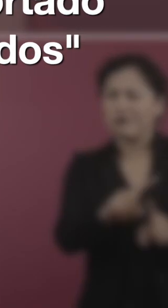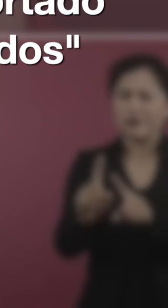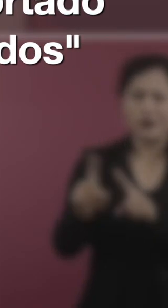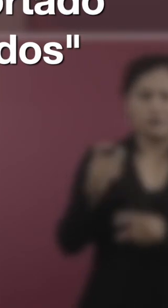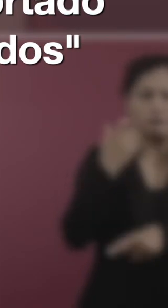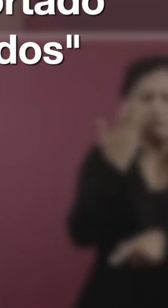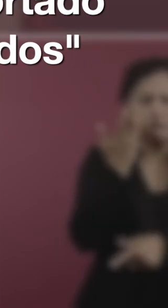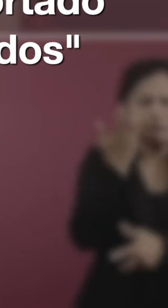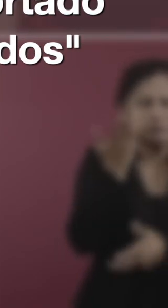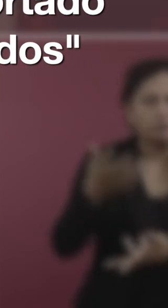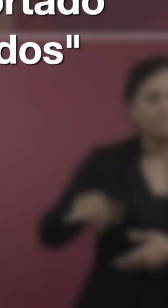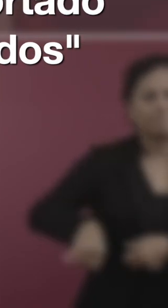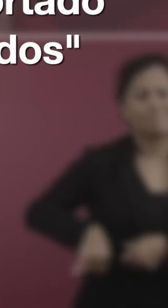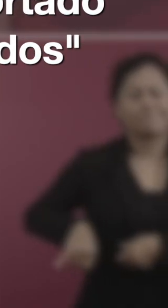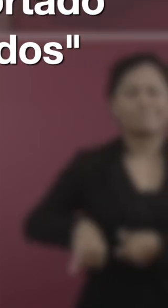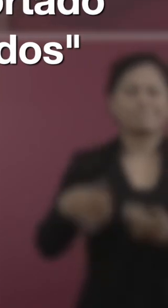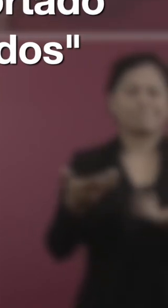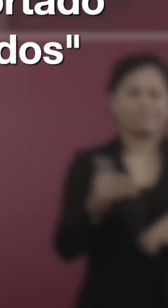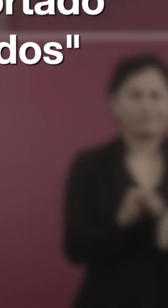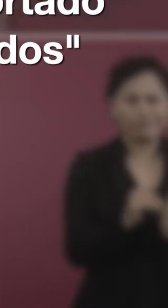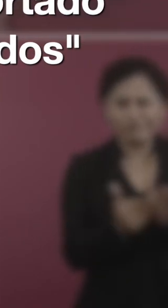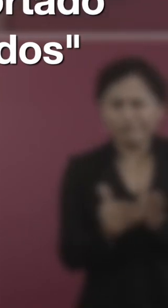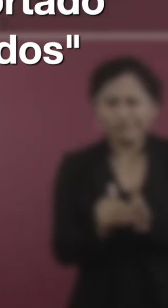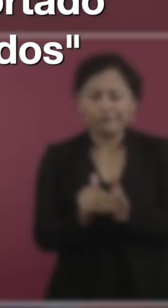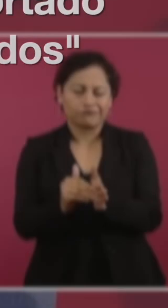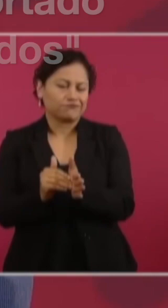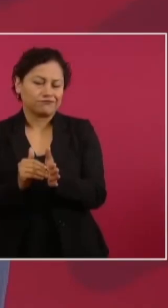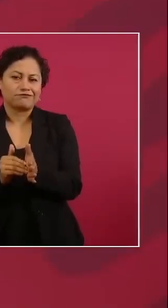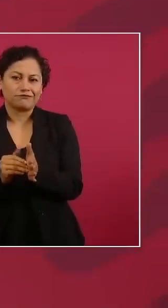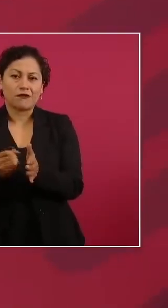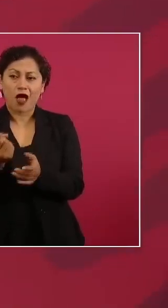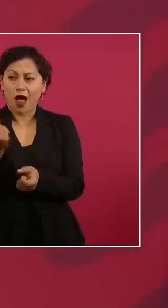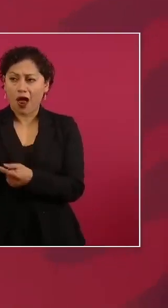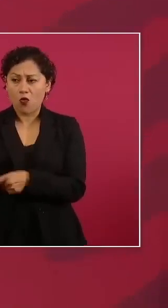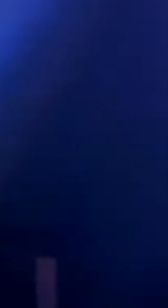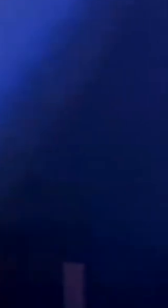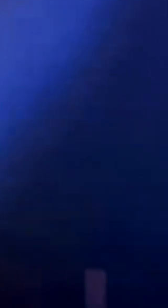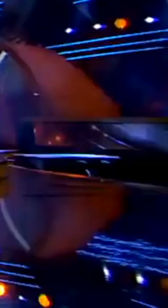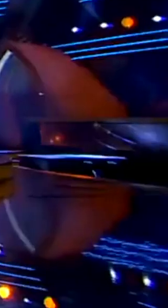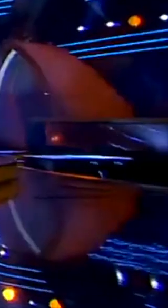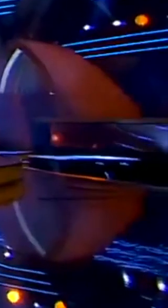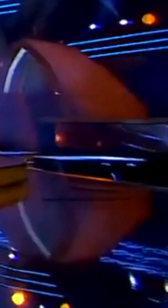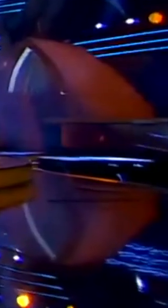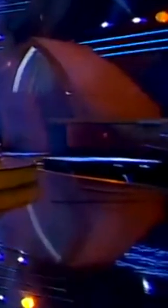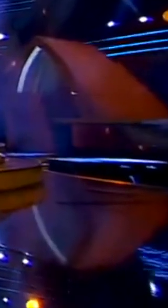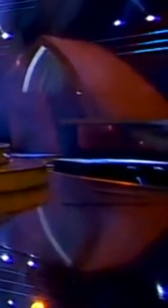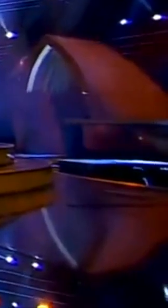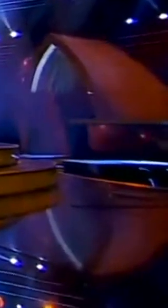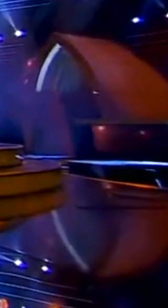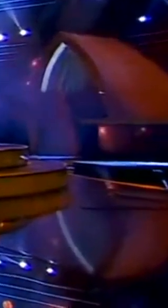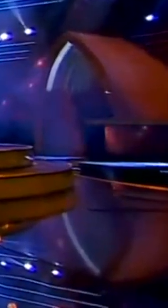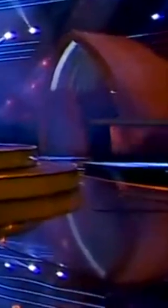estaba yo Informándome que era compañero de Belinda y Belinda se ha portado muy bien con nosotros no están peleados ahora bien Christian nodal y Belinda fueron novios